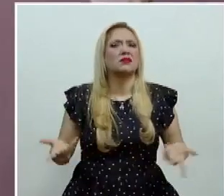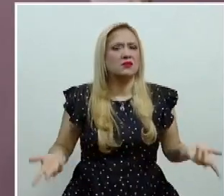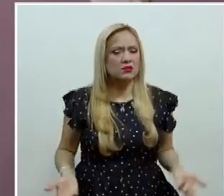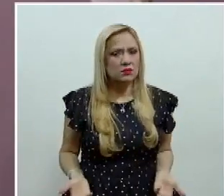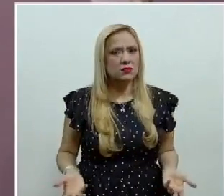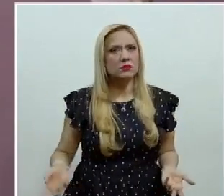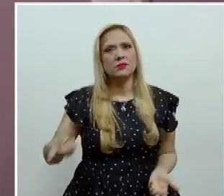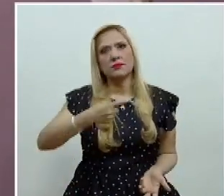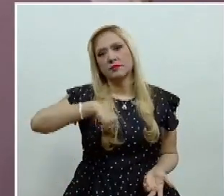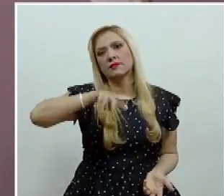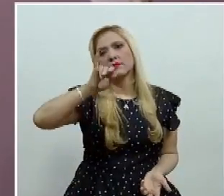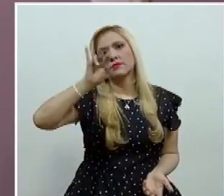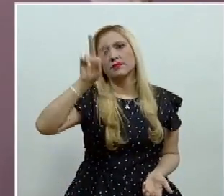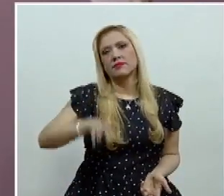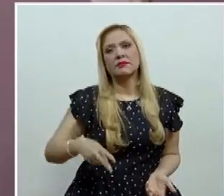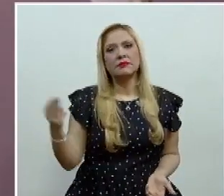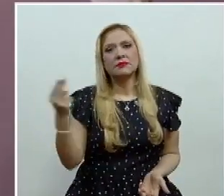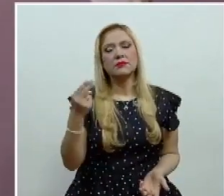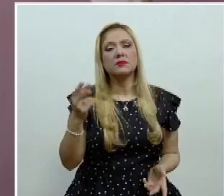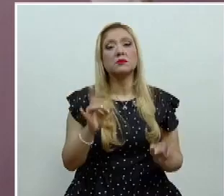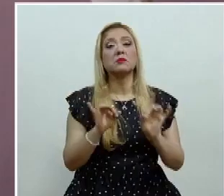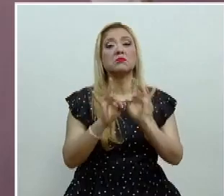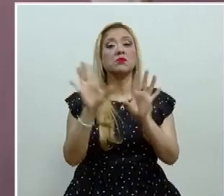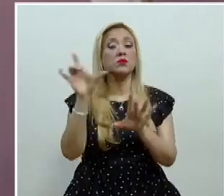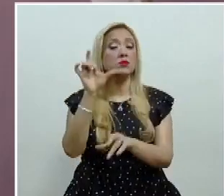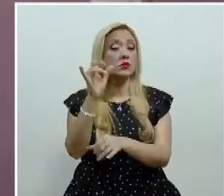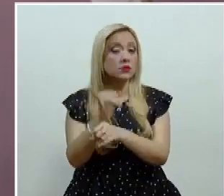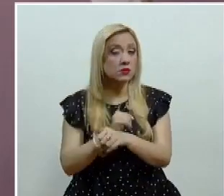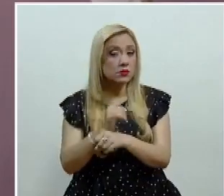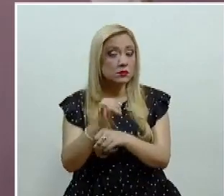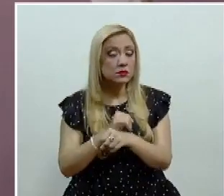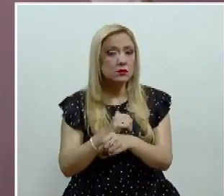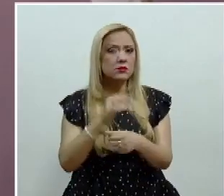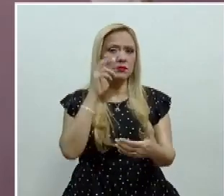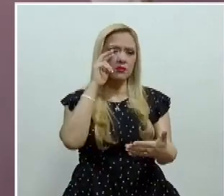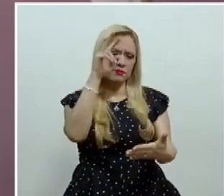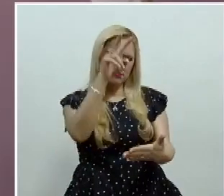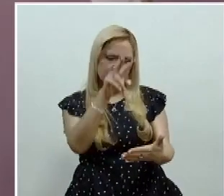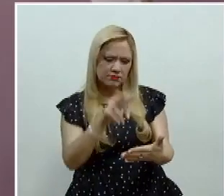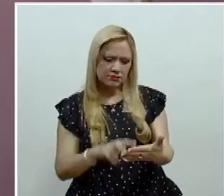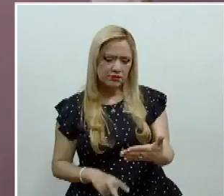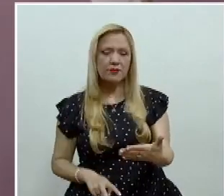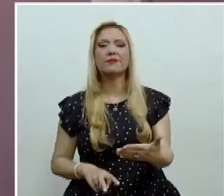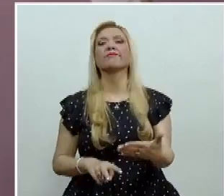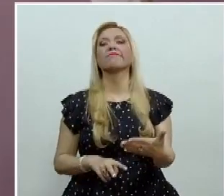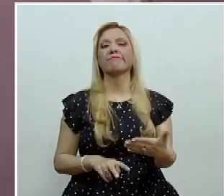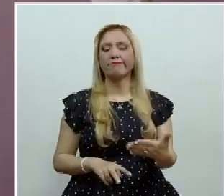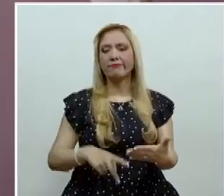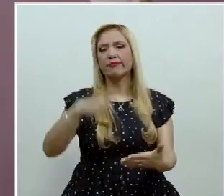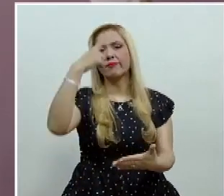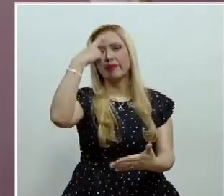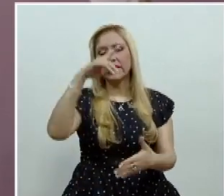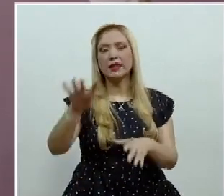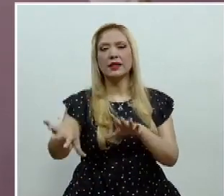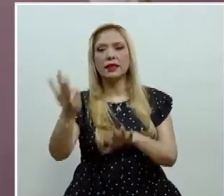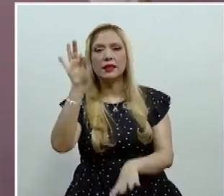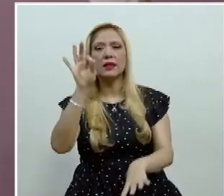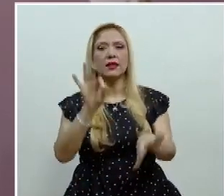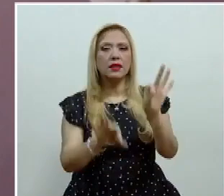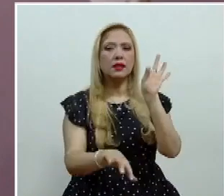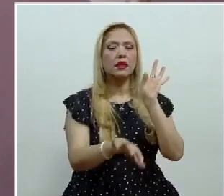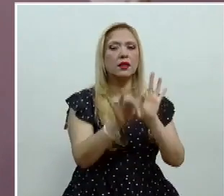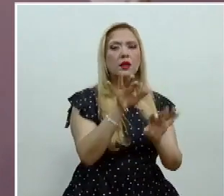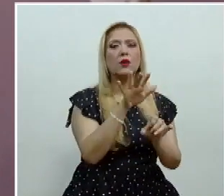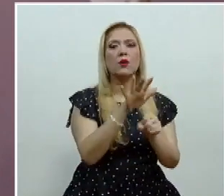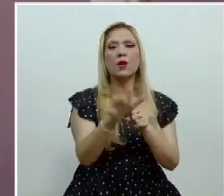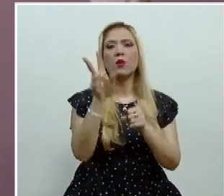nosotros necesitamos que al momento de iniciar una investigación se contemplen todas estas posibilidades para ir seleccionando los indicios o